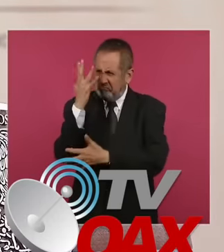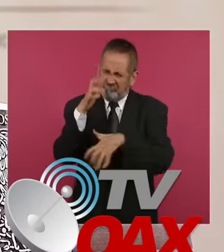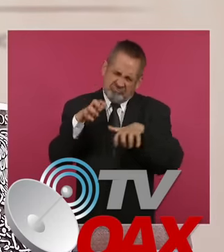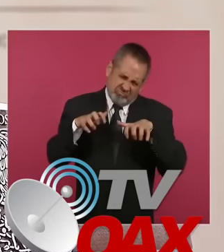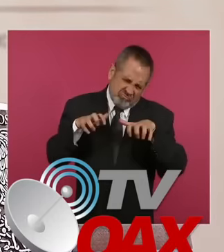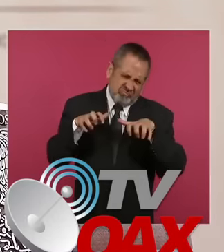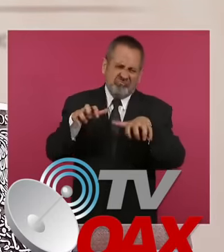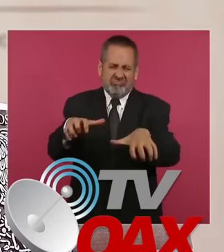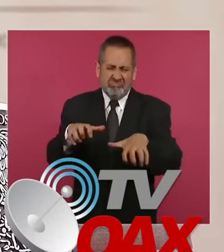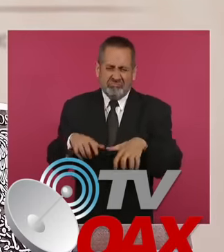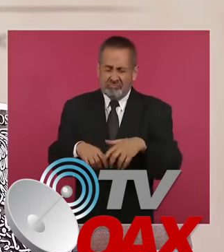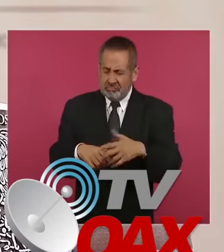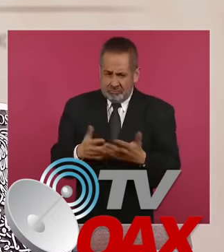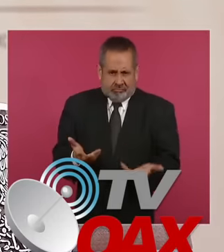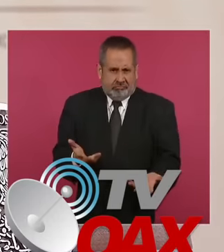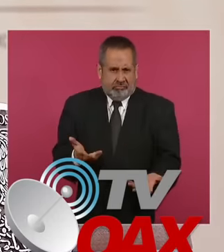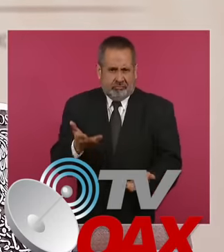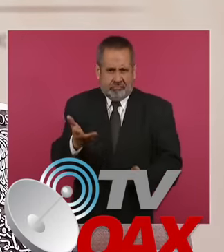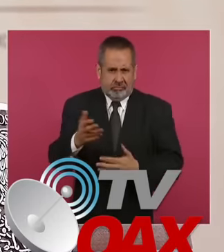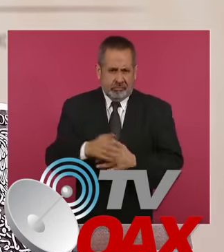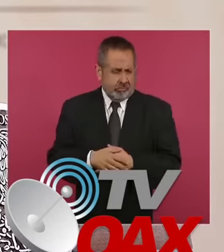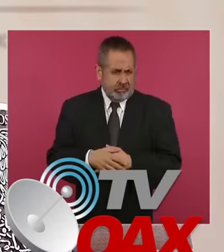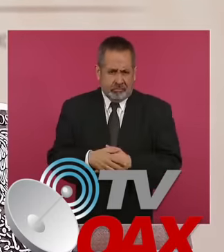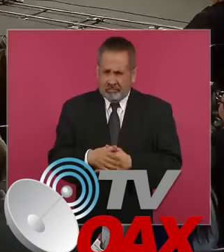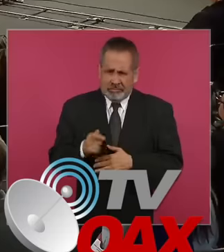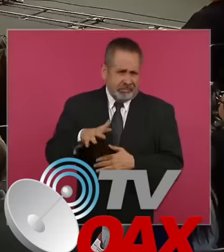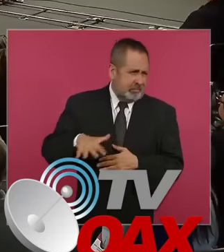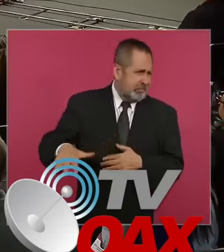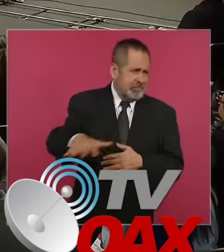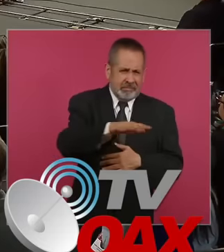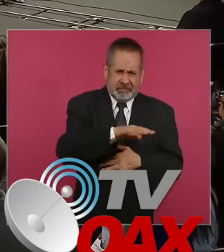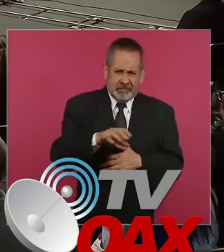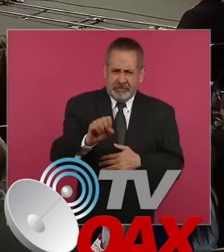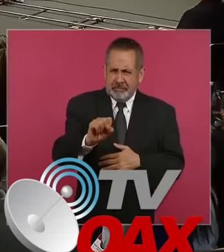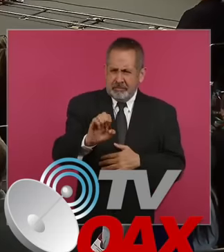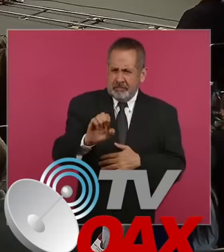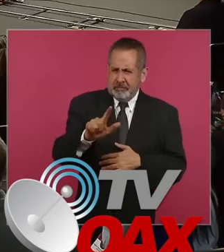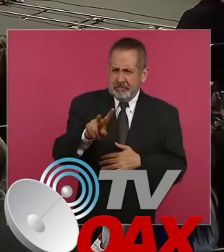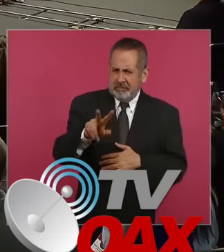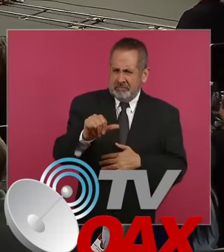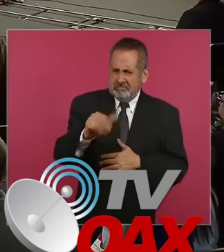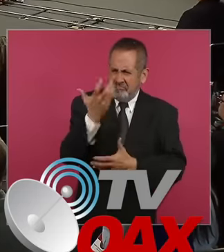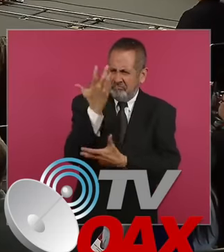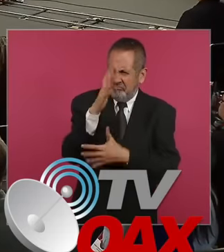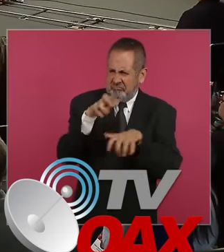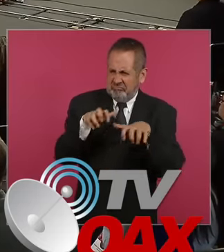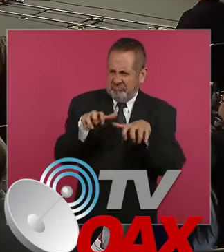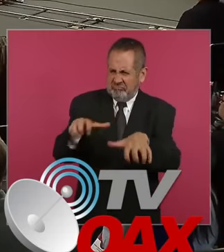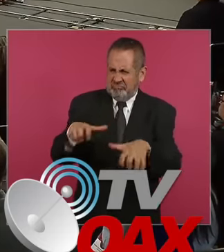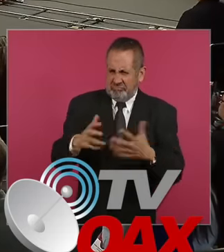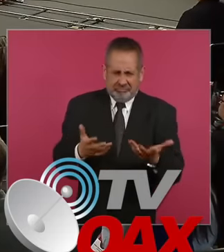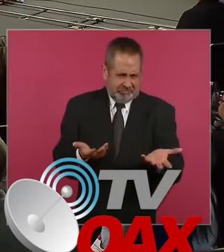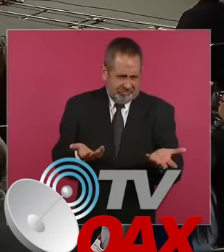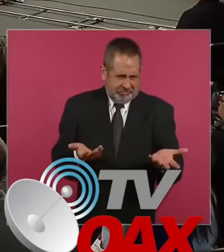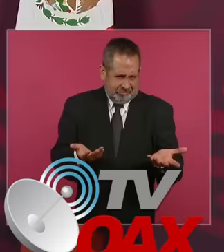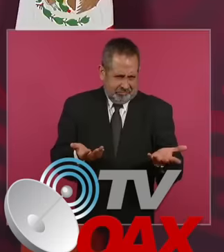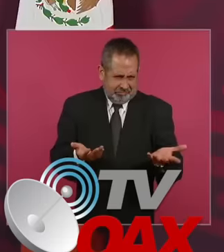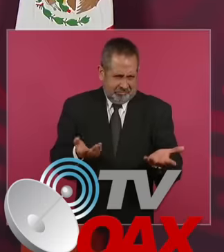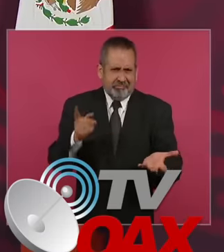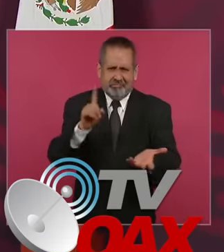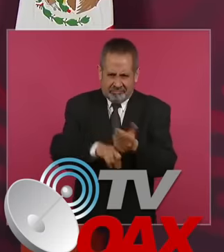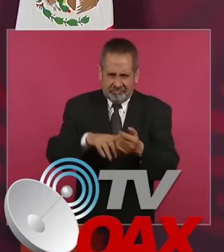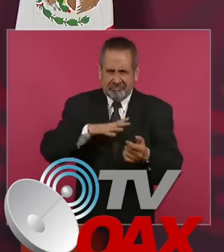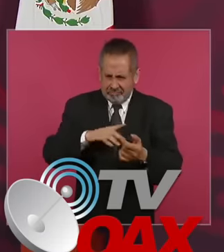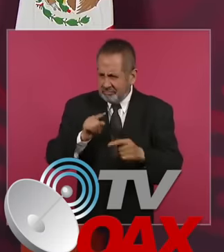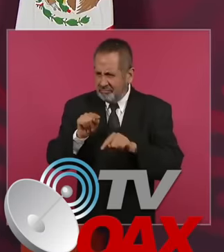y contundente. De no llegar a un acuerdo amistoso, el gobierno de México tomará todos los terrenos